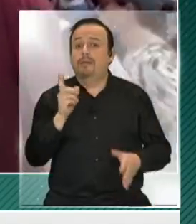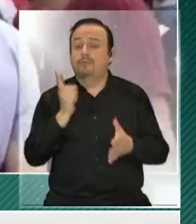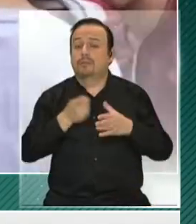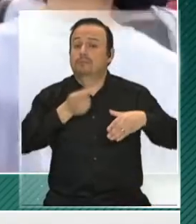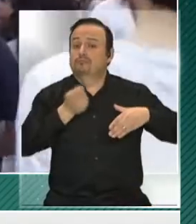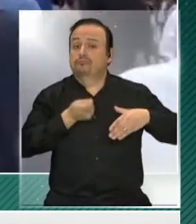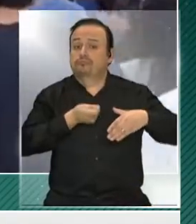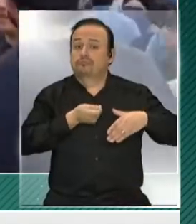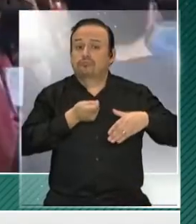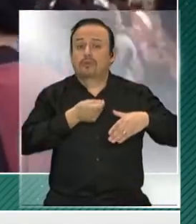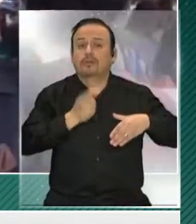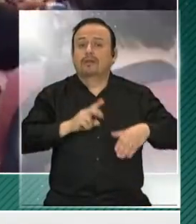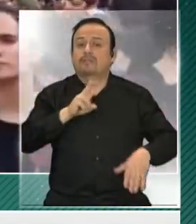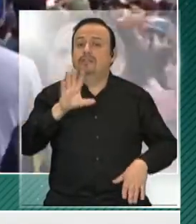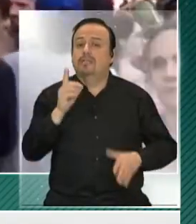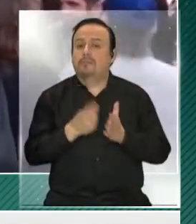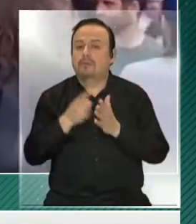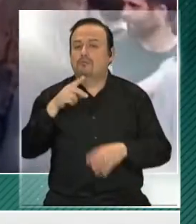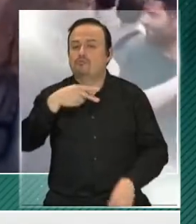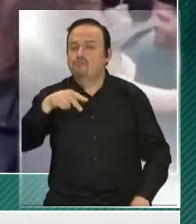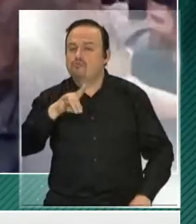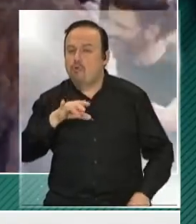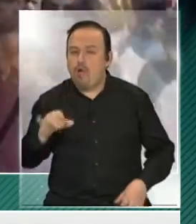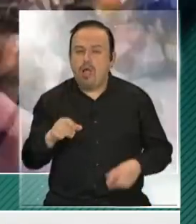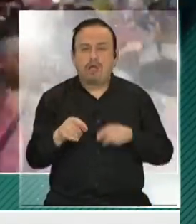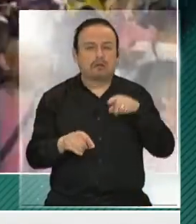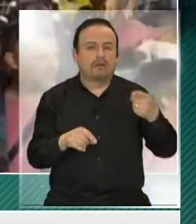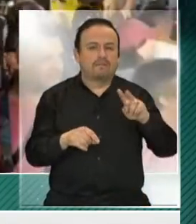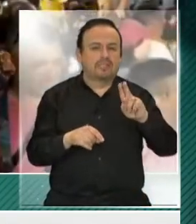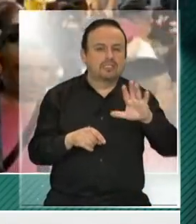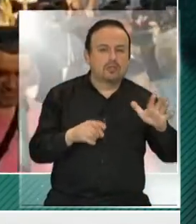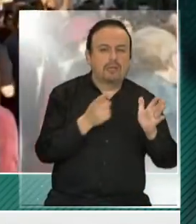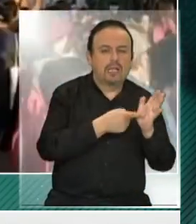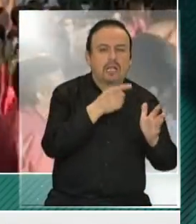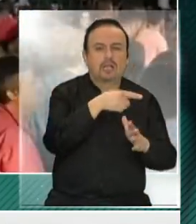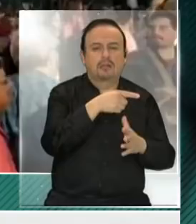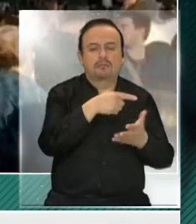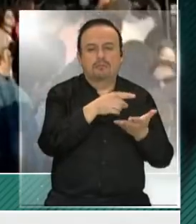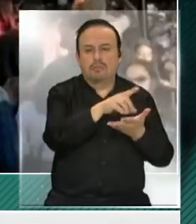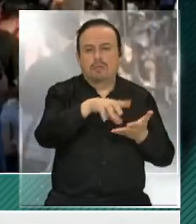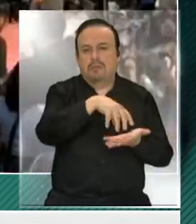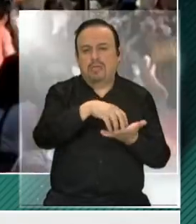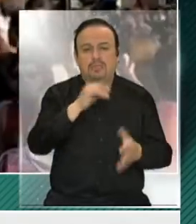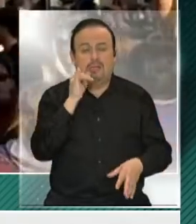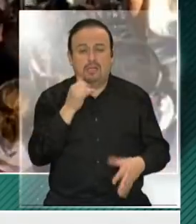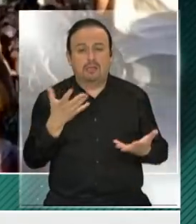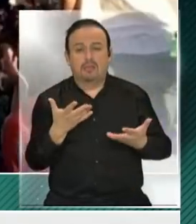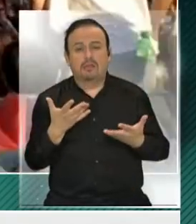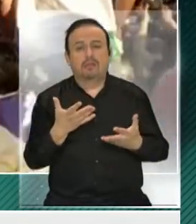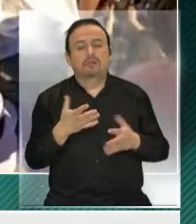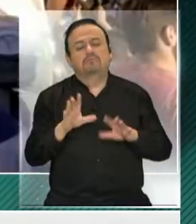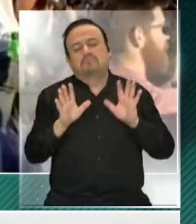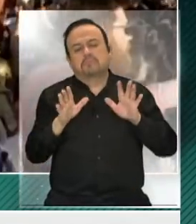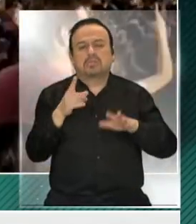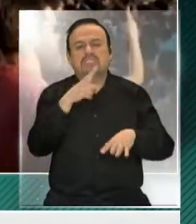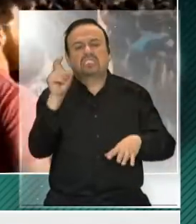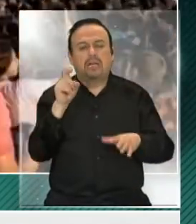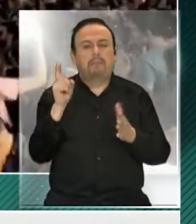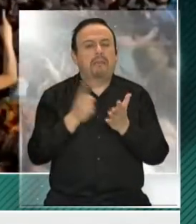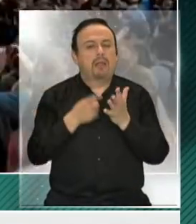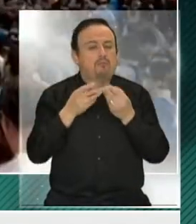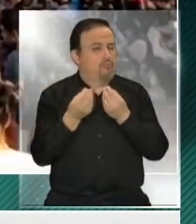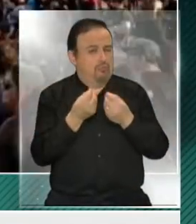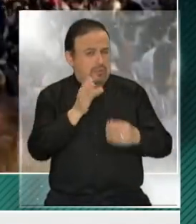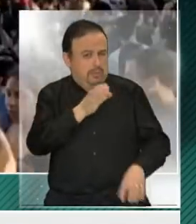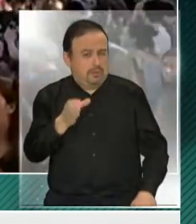cacerolas en las marchas 25.000 años no hay 25 mil en en plaza italia aunque les 100.000 son muchas